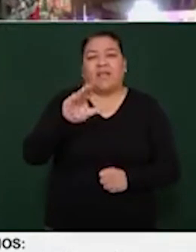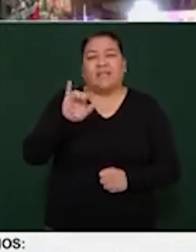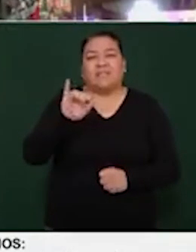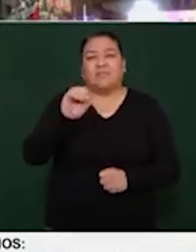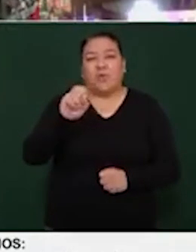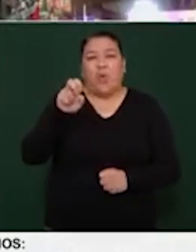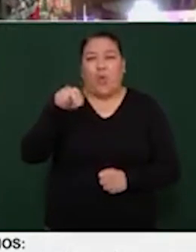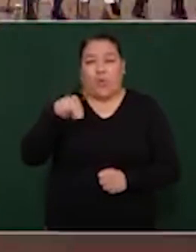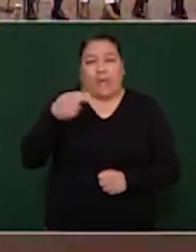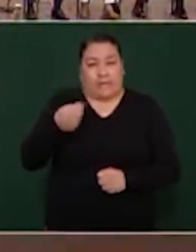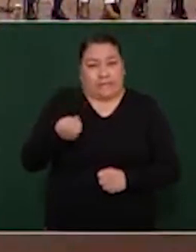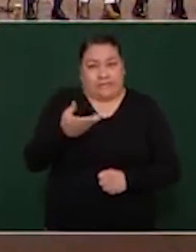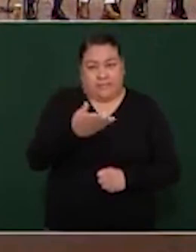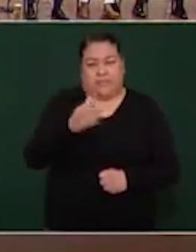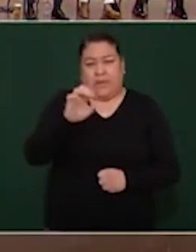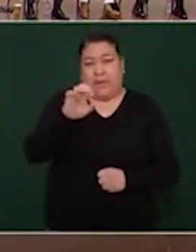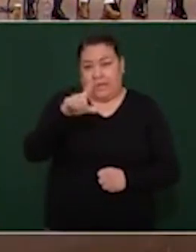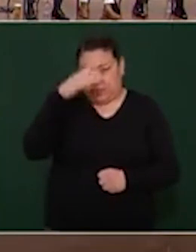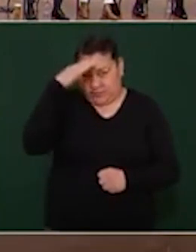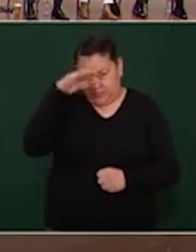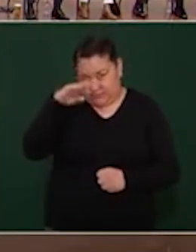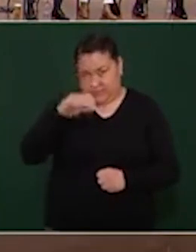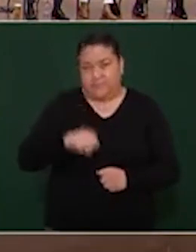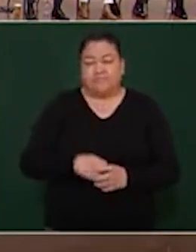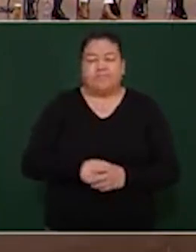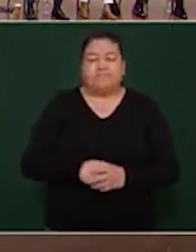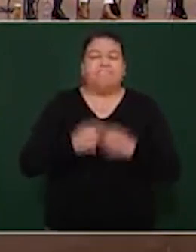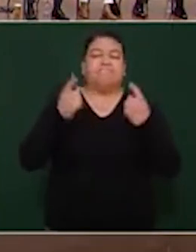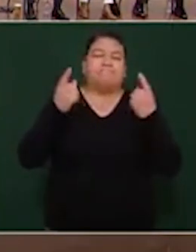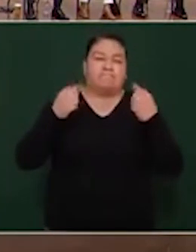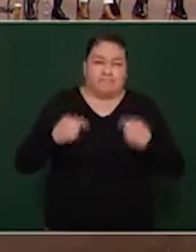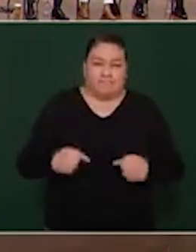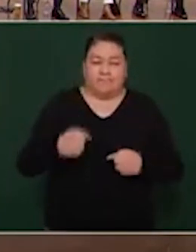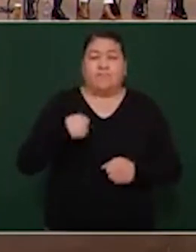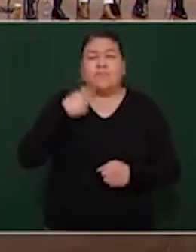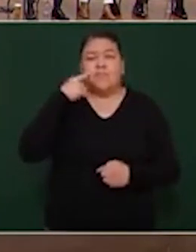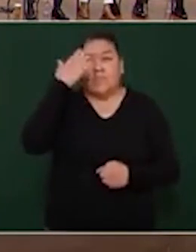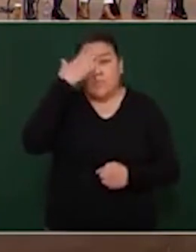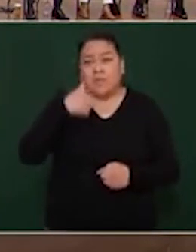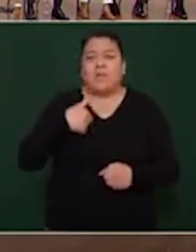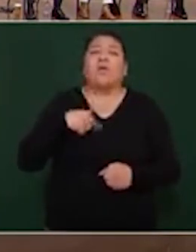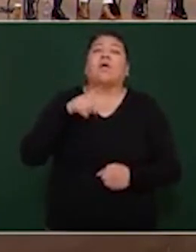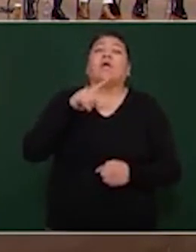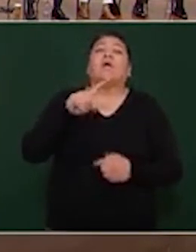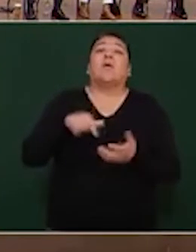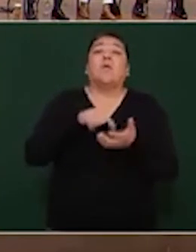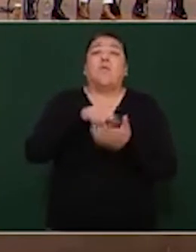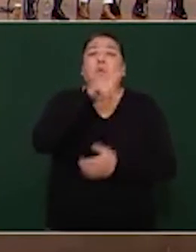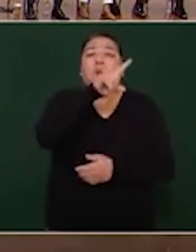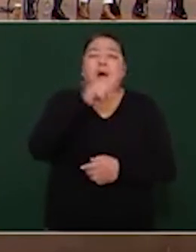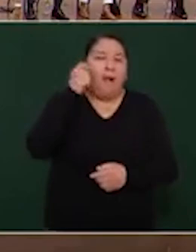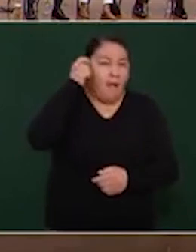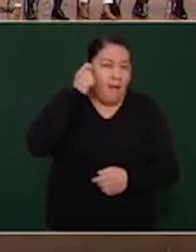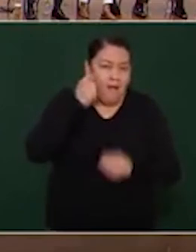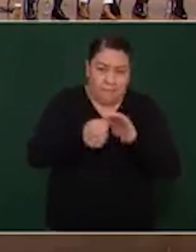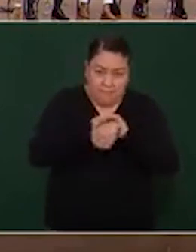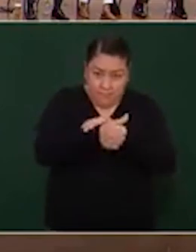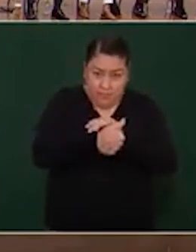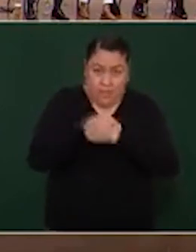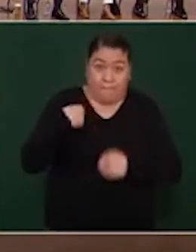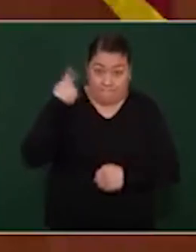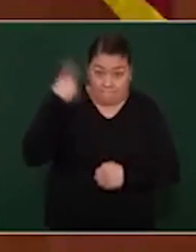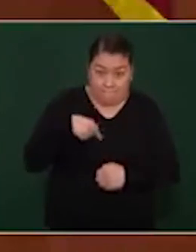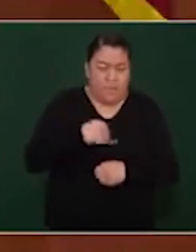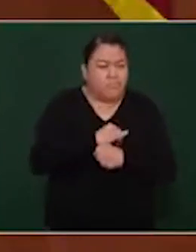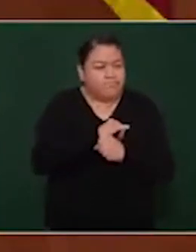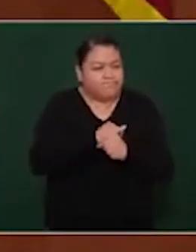Siguiente. Otro evento importante y dando seguimiento al caso Ayotzinapa, que ha sido una indicación presidencial desde el